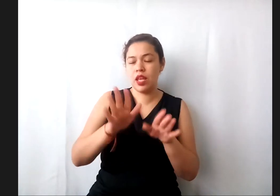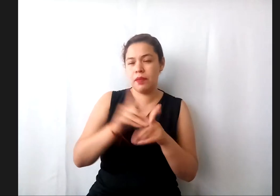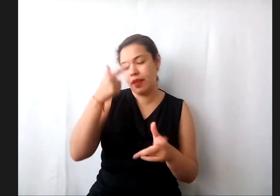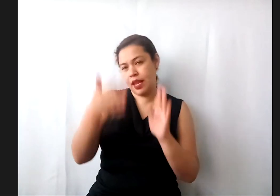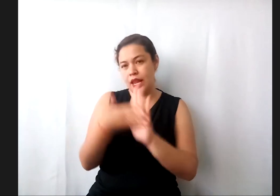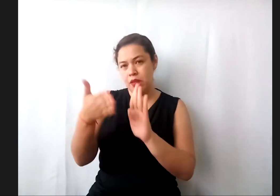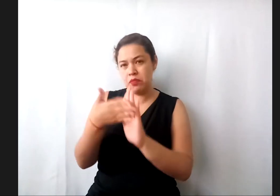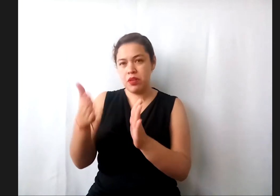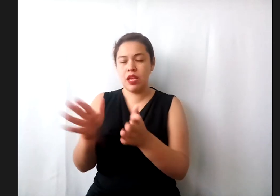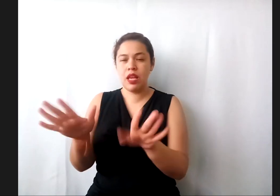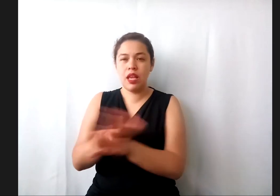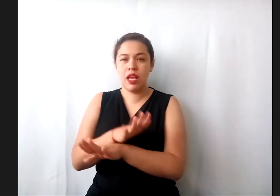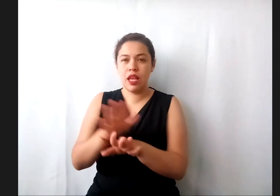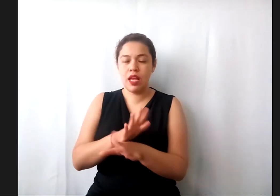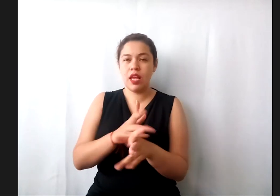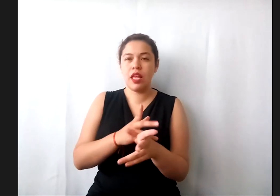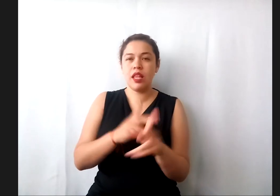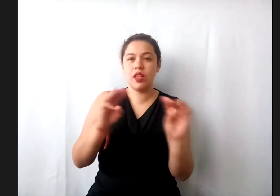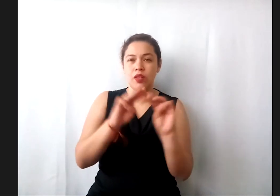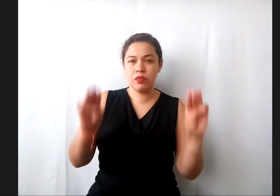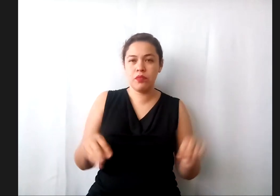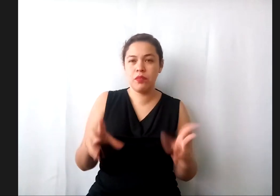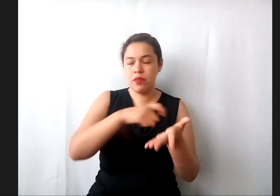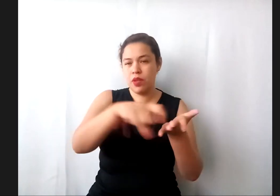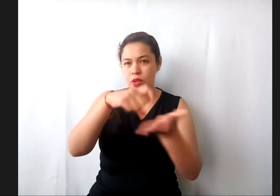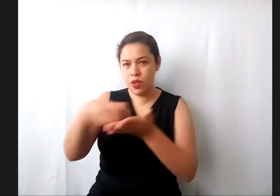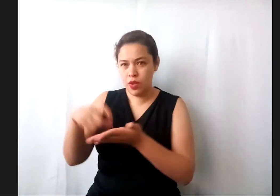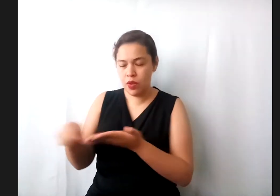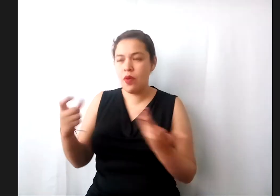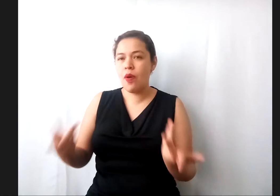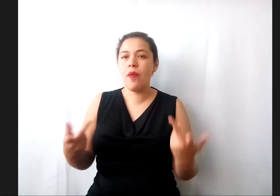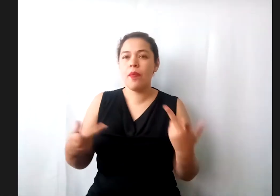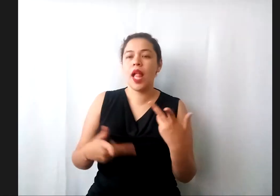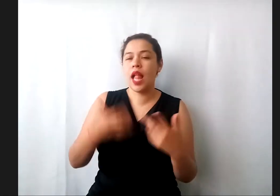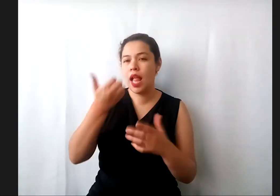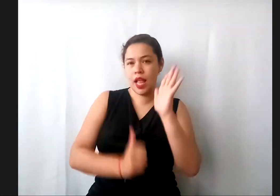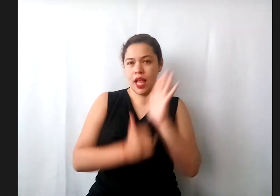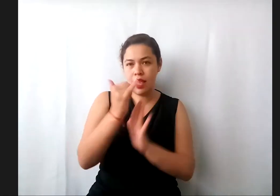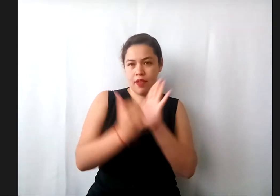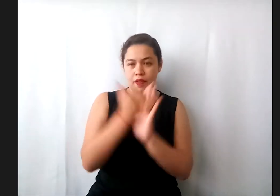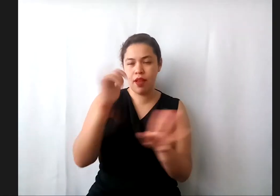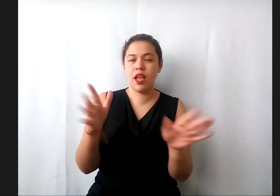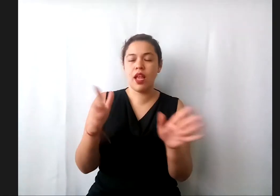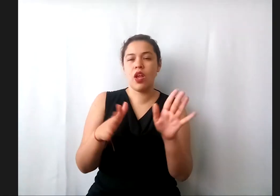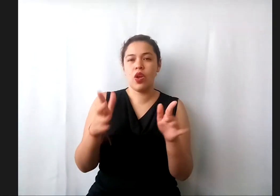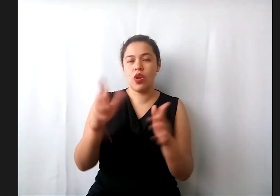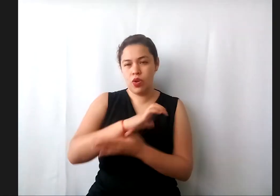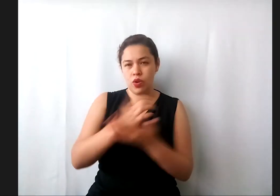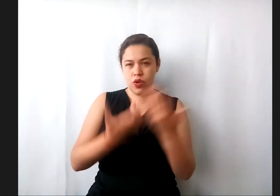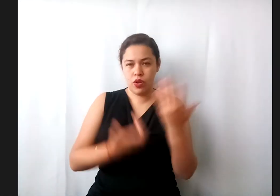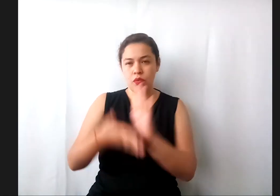remodelación, él va y compra los muebles, contrata albañiles si se tiene que tirar un muro, poner algo, a